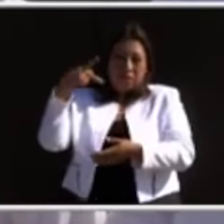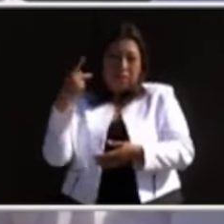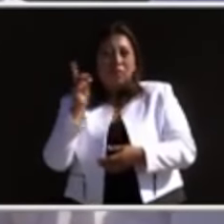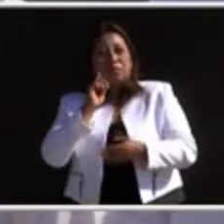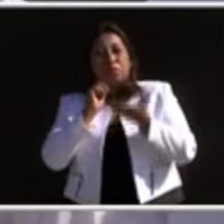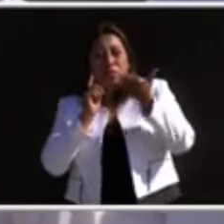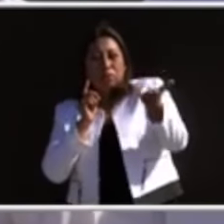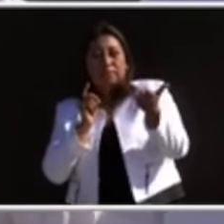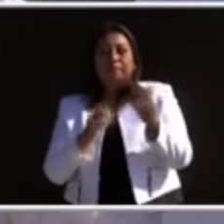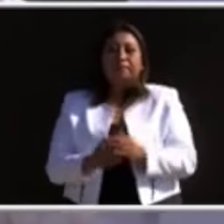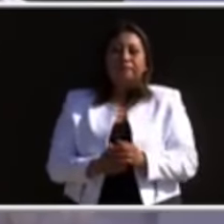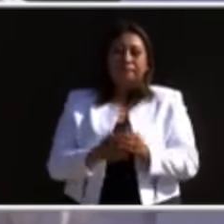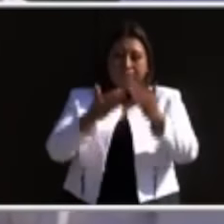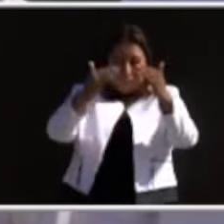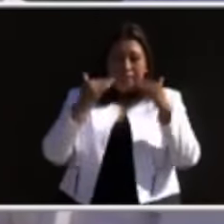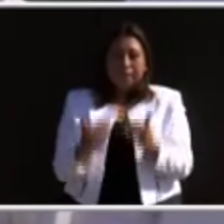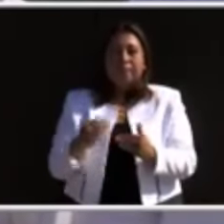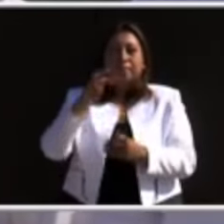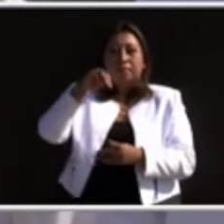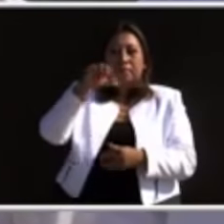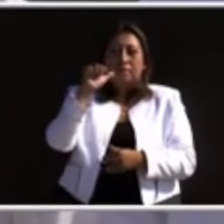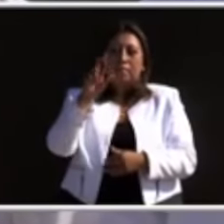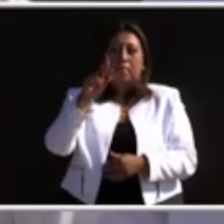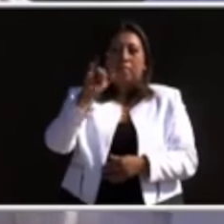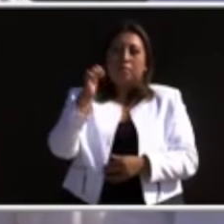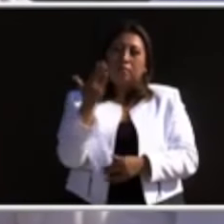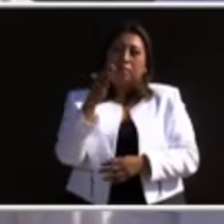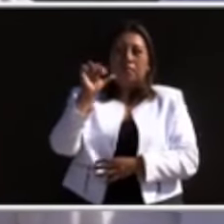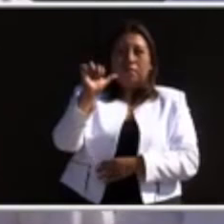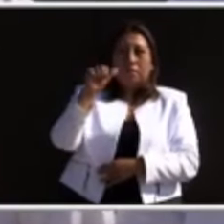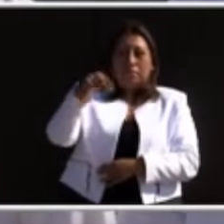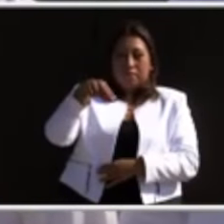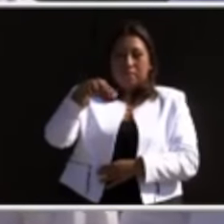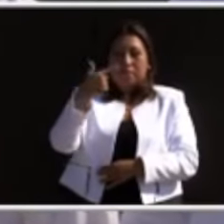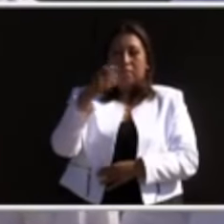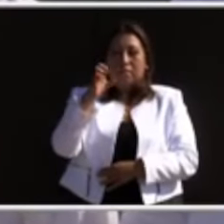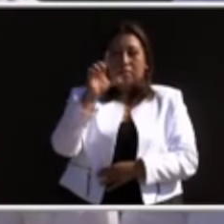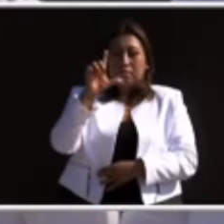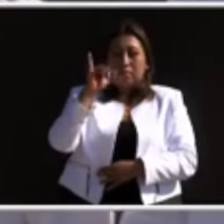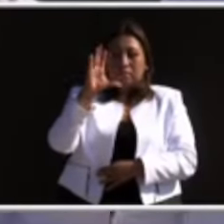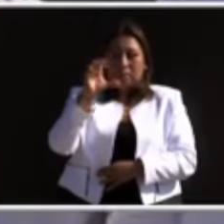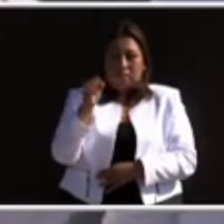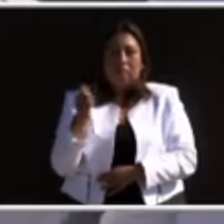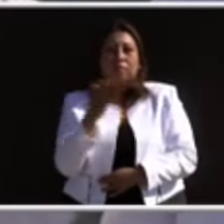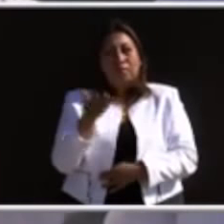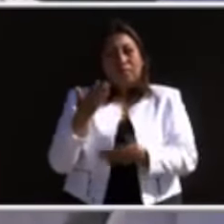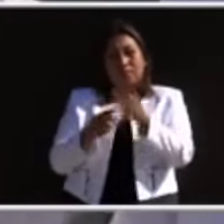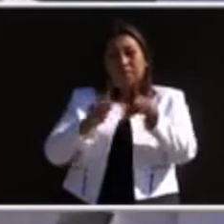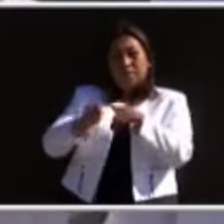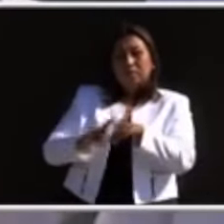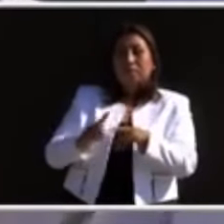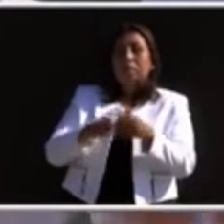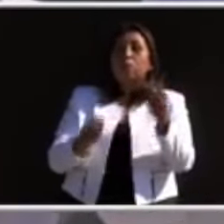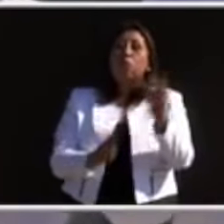María Angélica Méndez Margarito será la directora del Instituto Veracruzano de Asuntos Indígenas de nueva